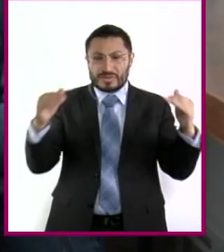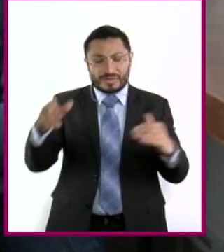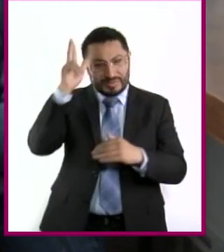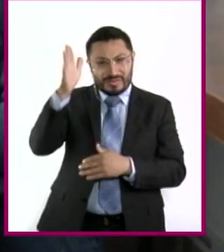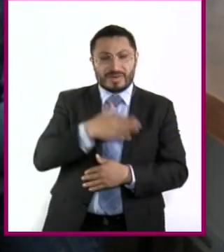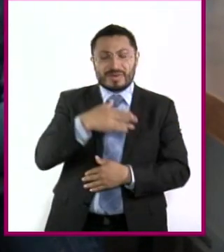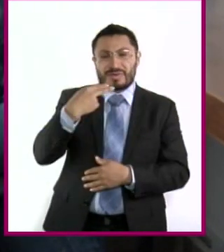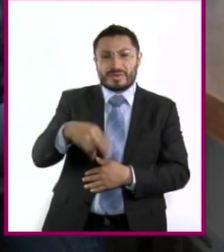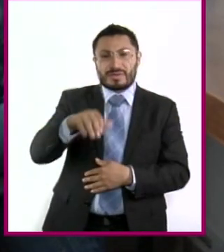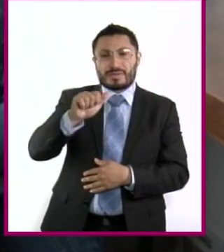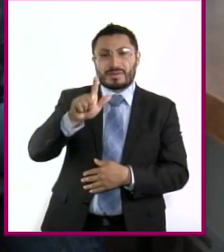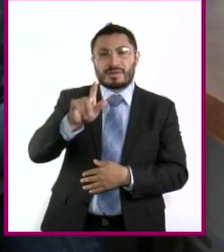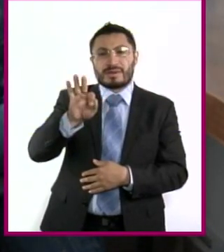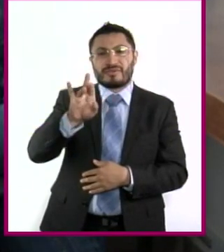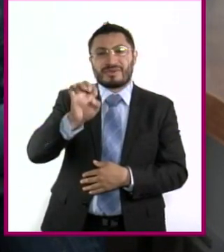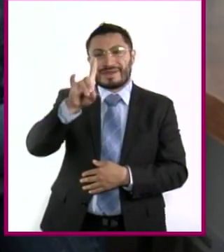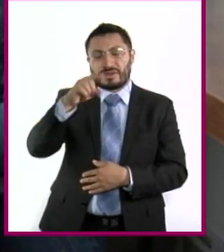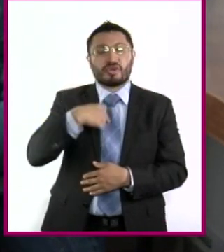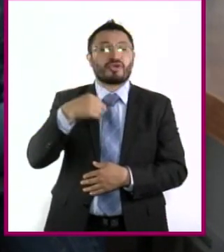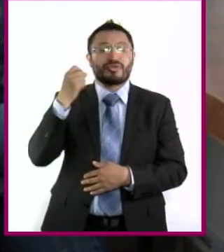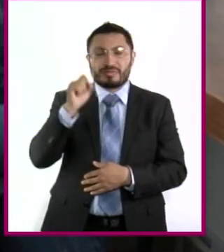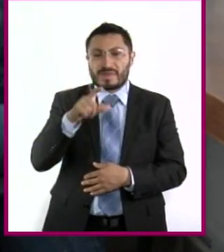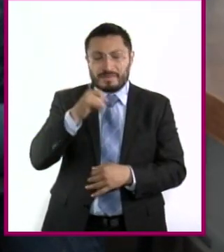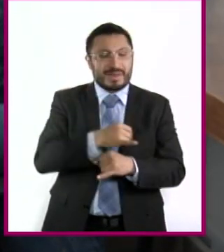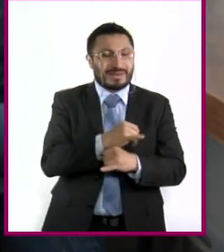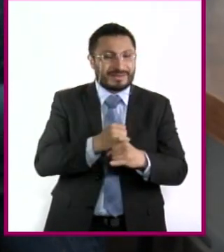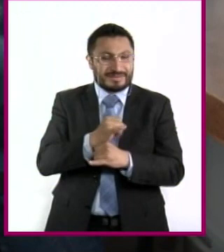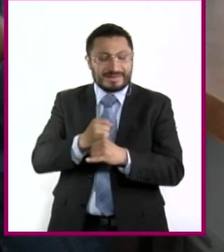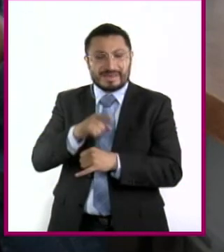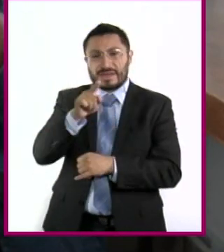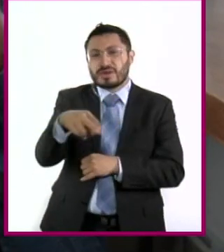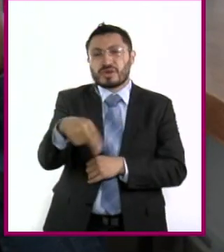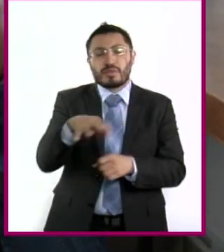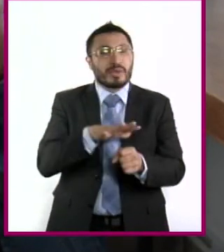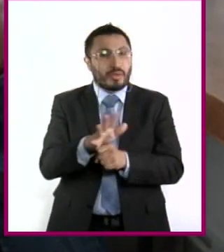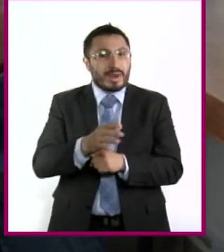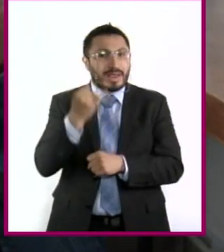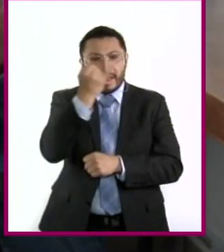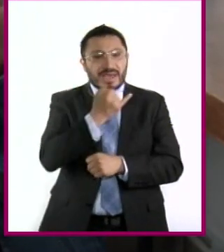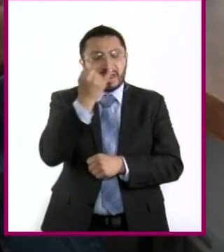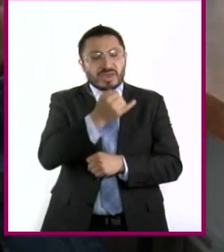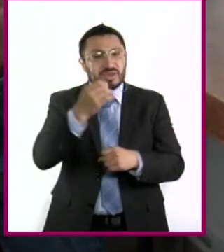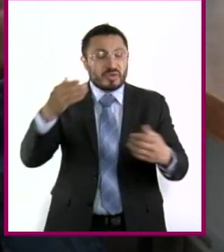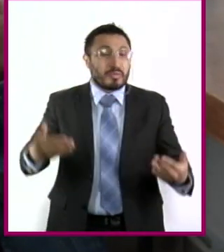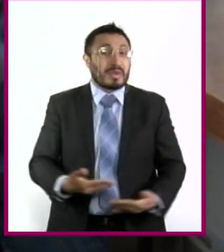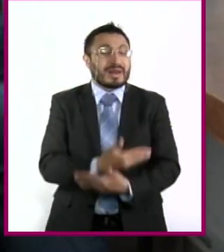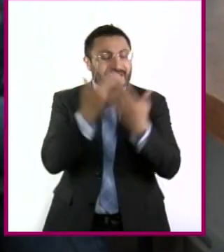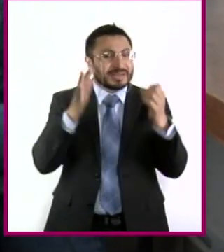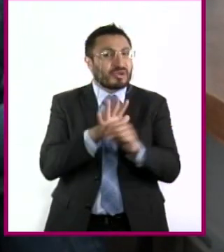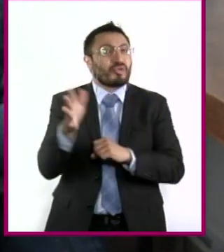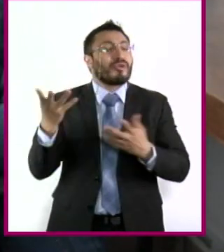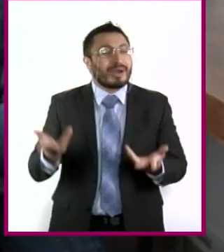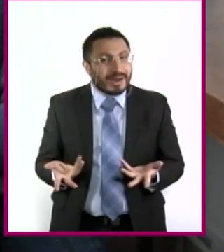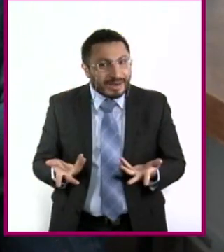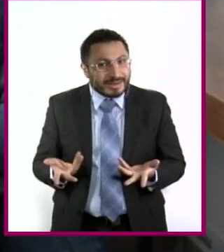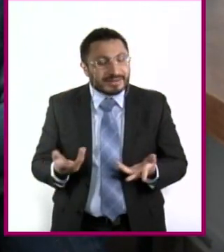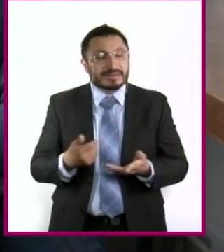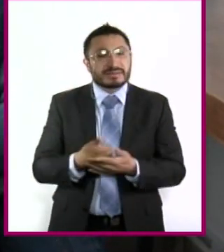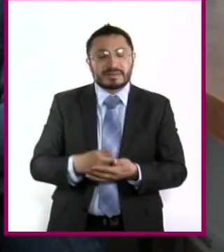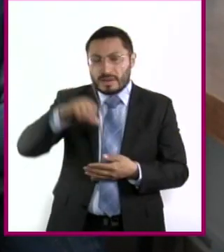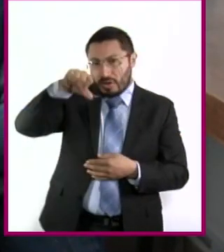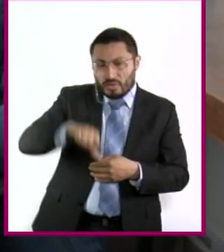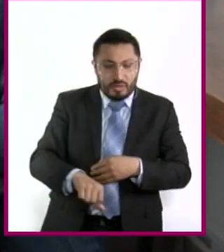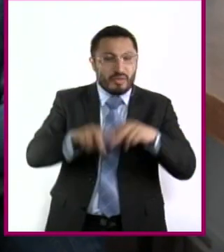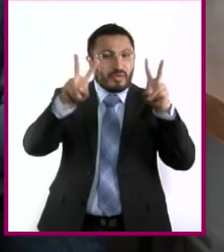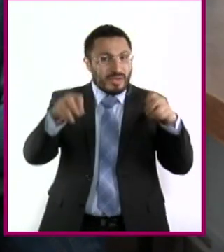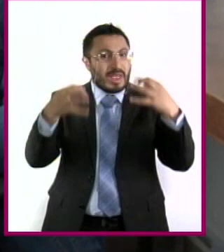soy Alfredo, también reportero e investigador. ¿Tú cómo te llamas? ¿También hablas alguna lengua originaria? Hoy vamos a tocar un tema